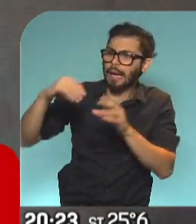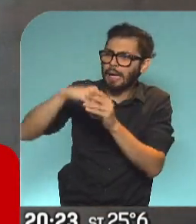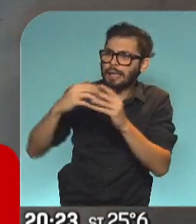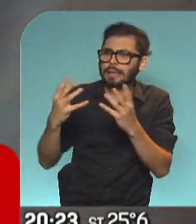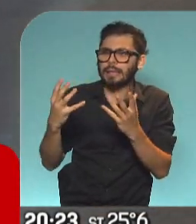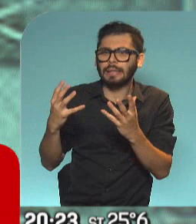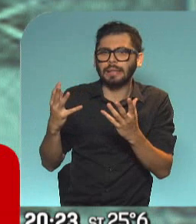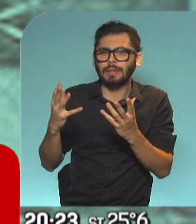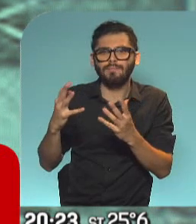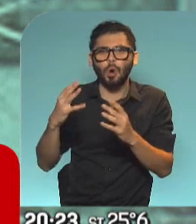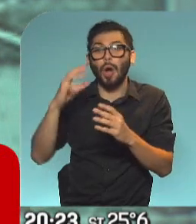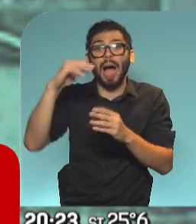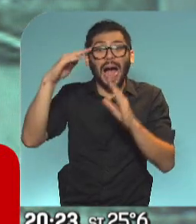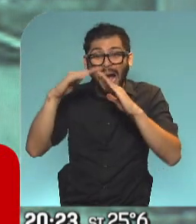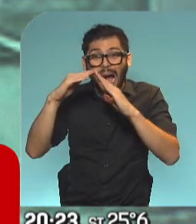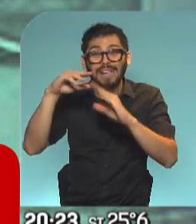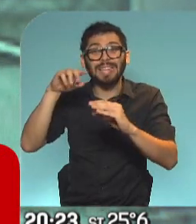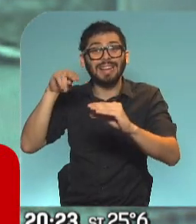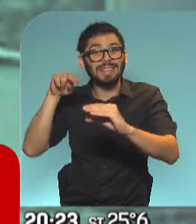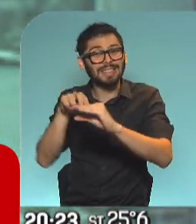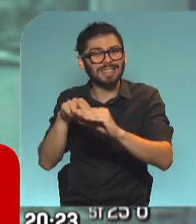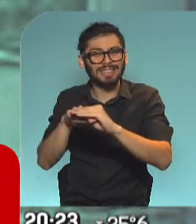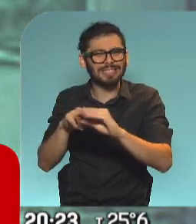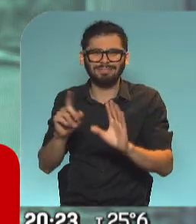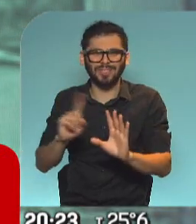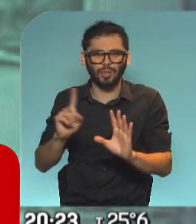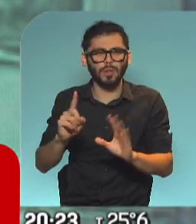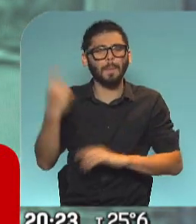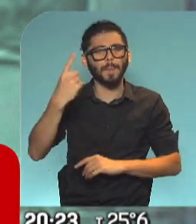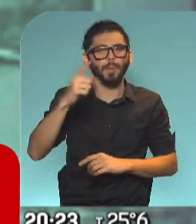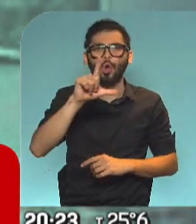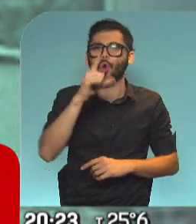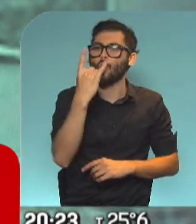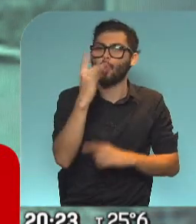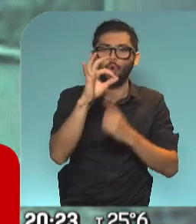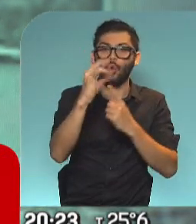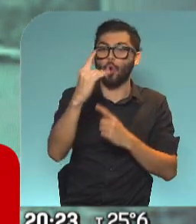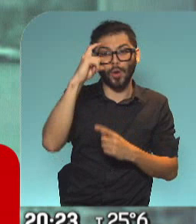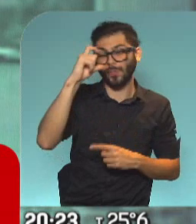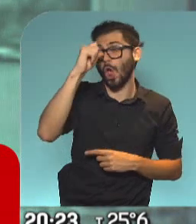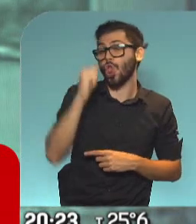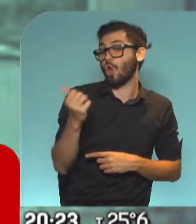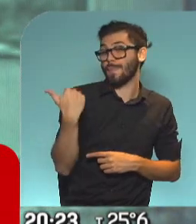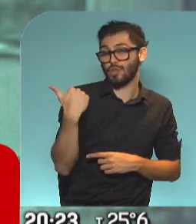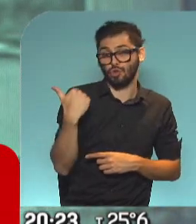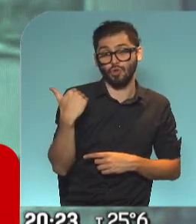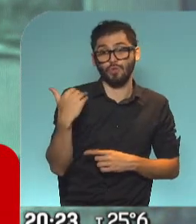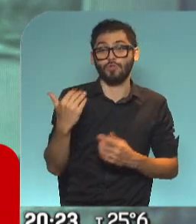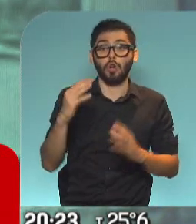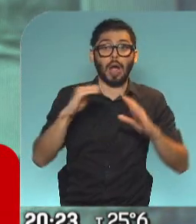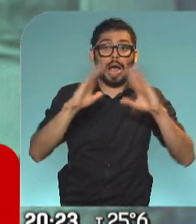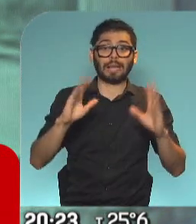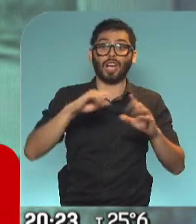término no hay que usarlo más. El primero que descartó la internación domiciliaria fue el médico Leopoldo Luque, y lo hizo el domingo cuando fue allanada su casa y